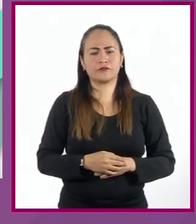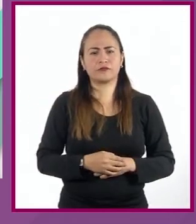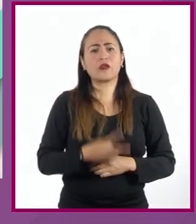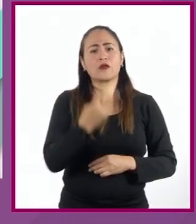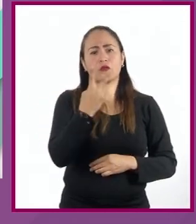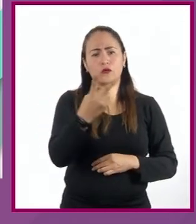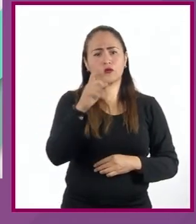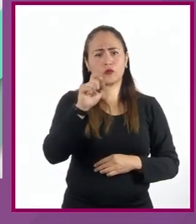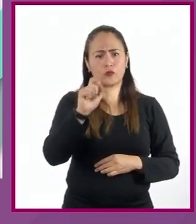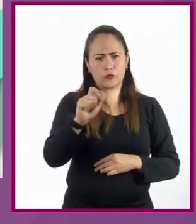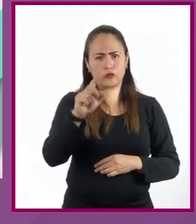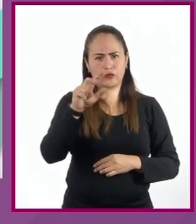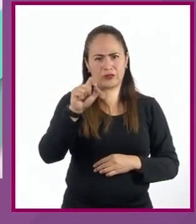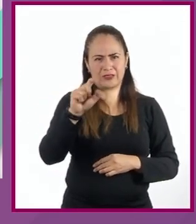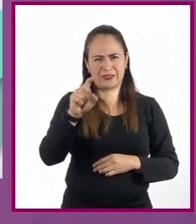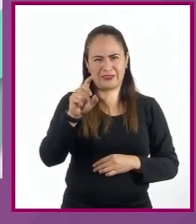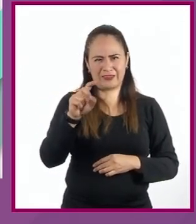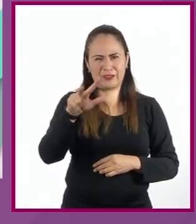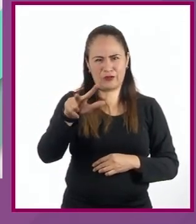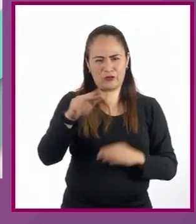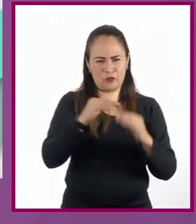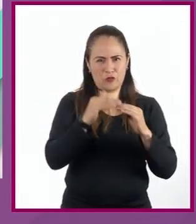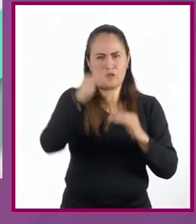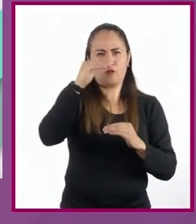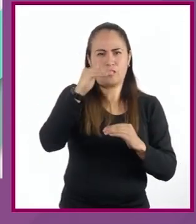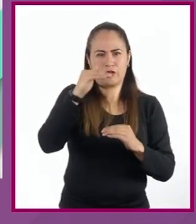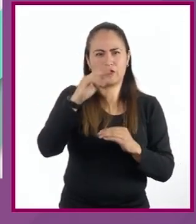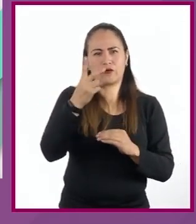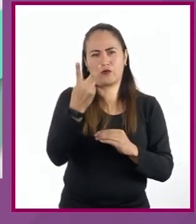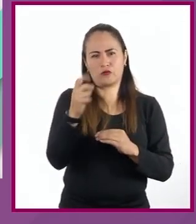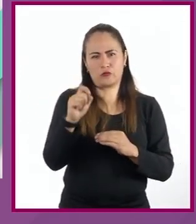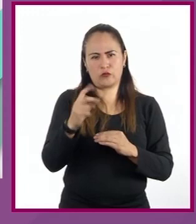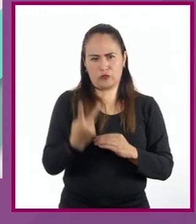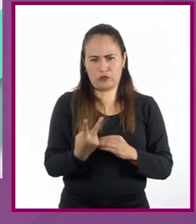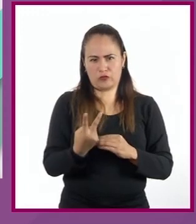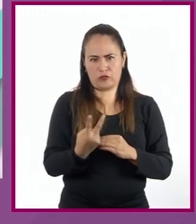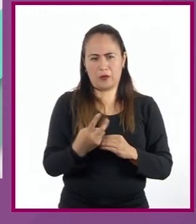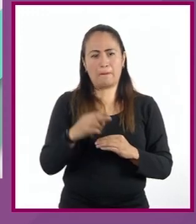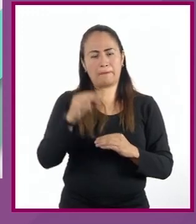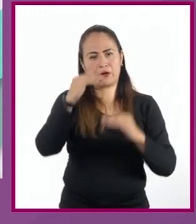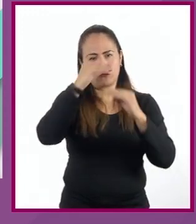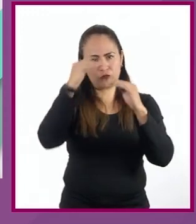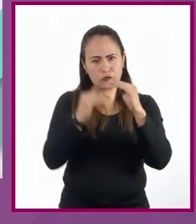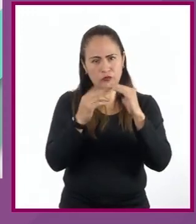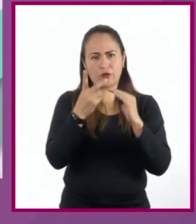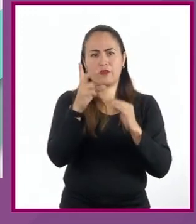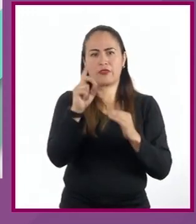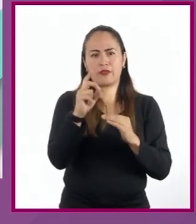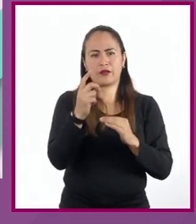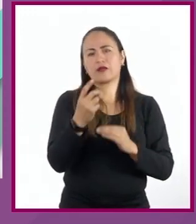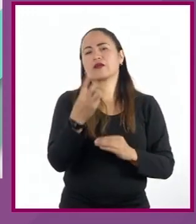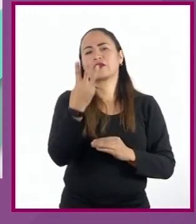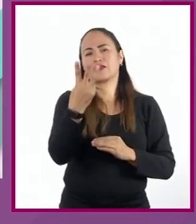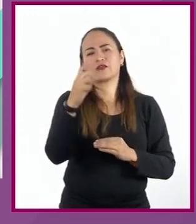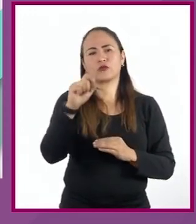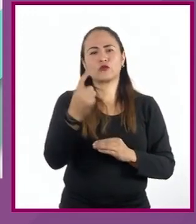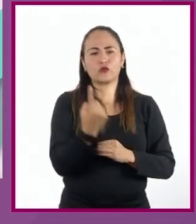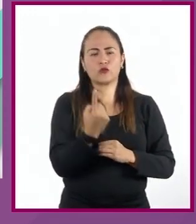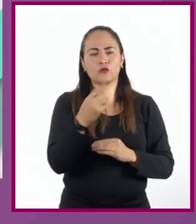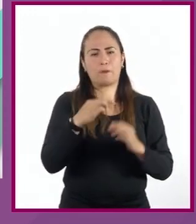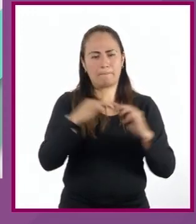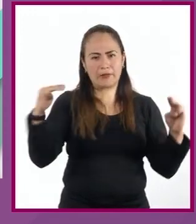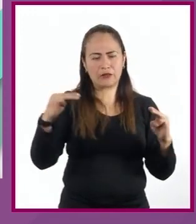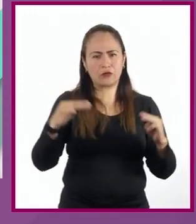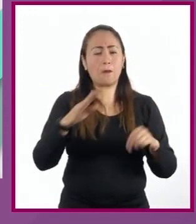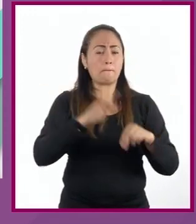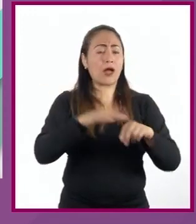2.38 metros es mayor que 2.2 metros, pero menor que 3.1 metros. Por lo tanto, la cuerda de mayor